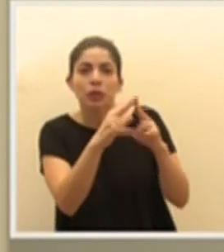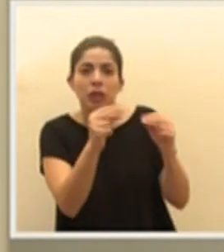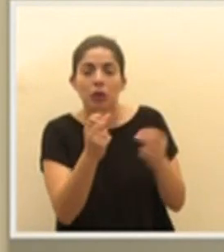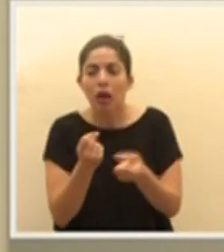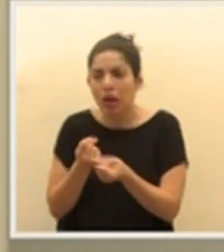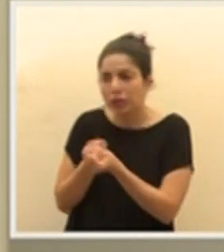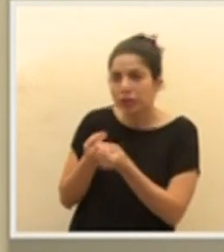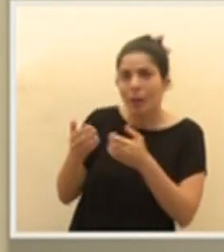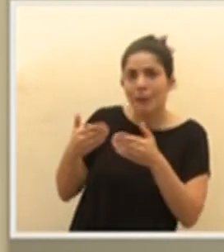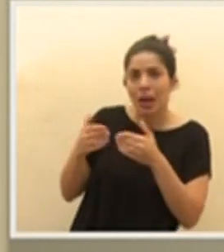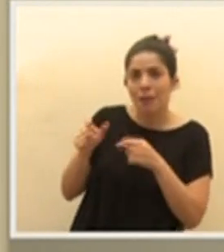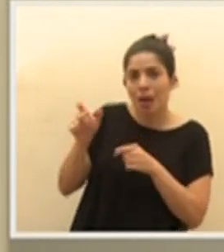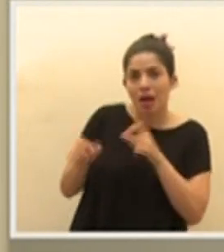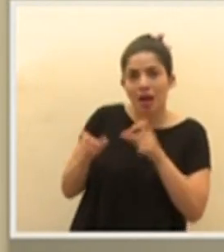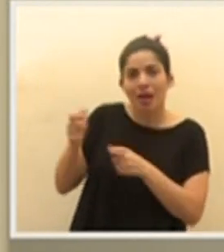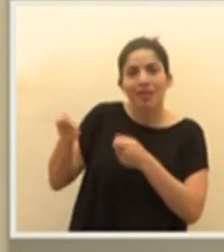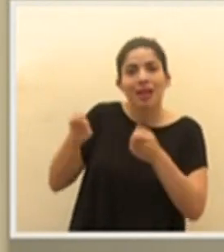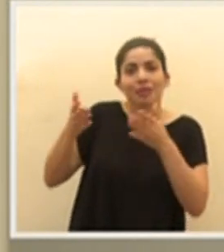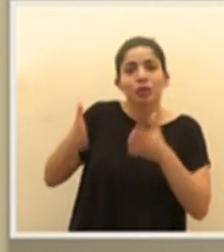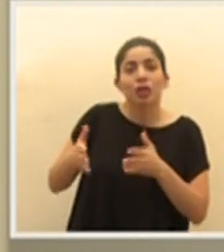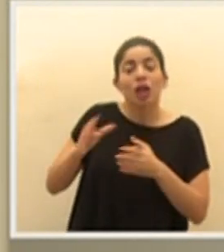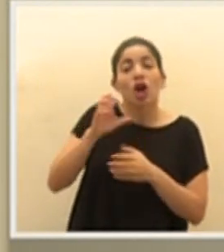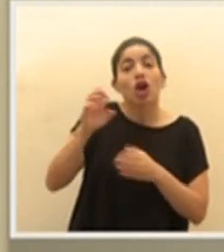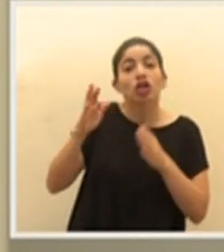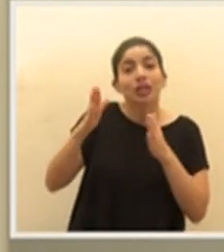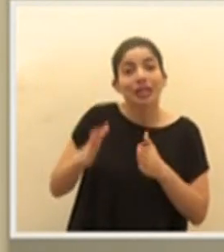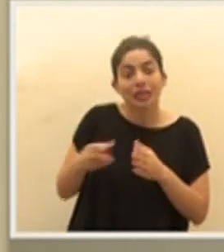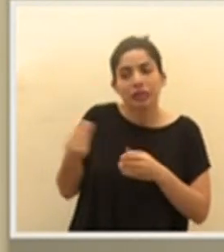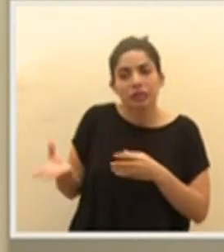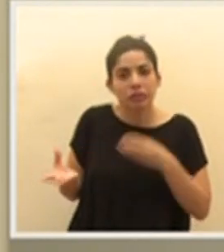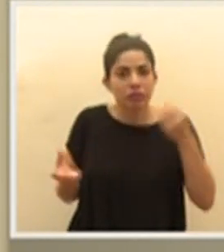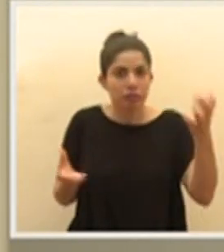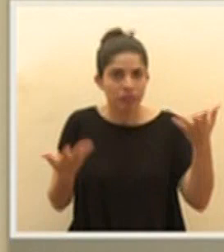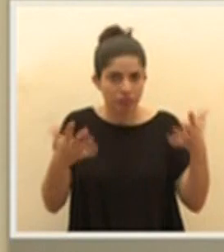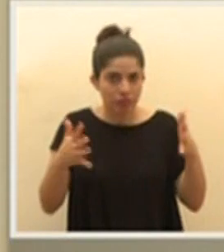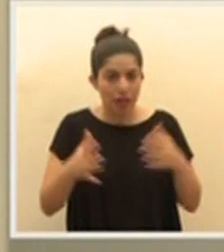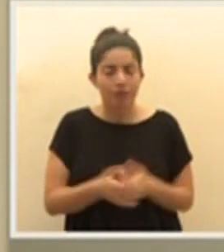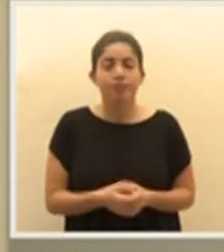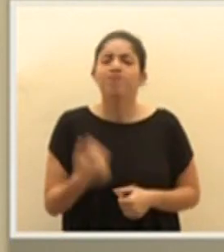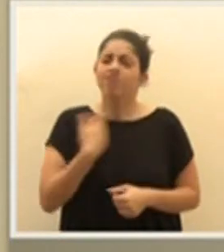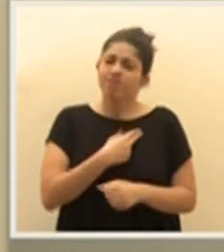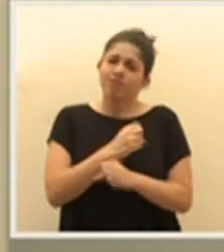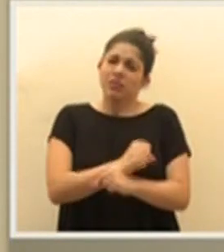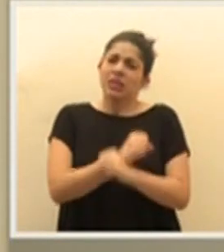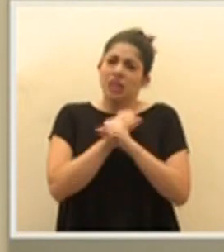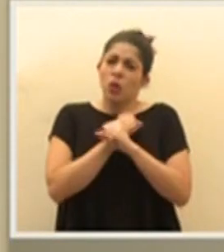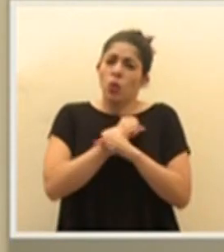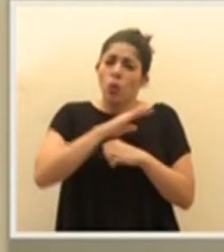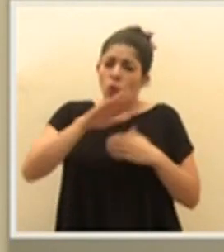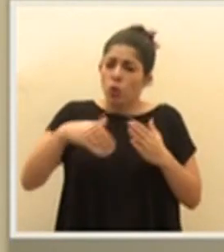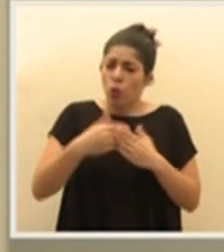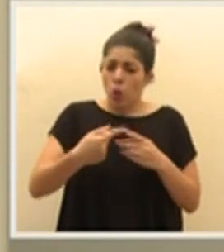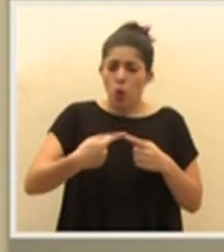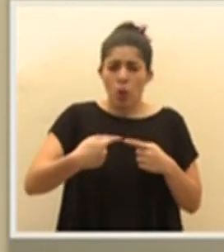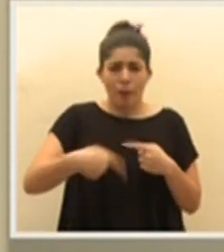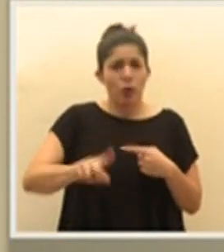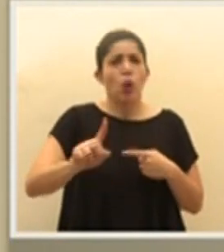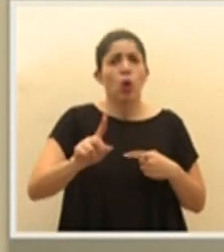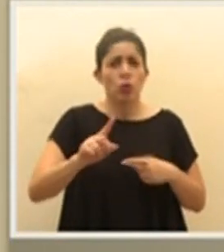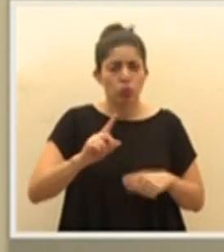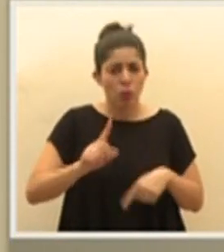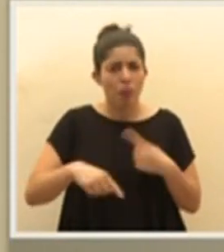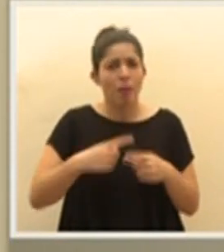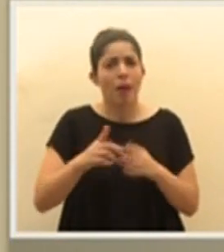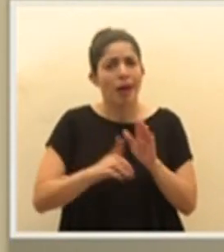los transportistas costarricenses. Estamos seguros que todo esto pronto tendrá un